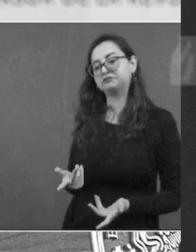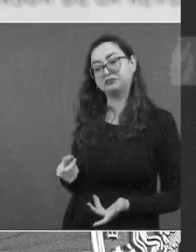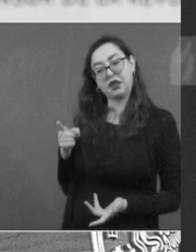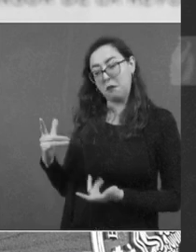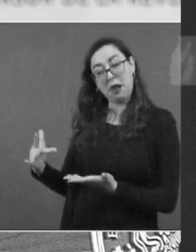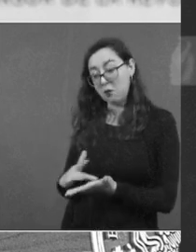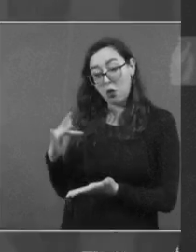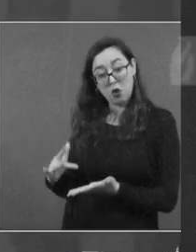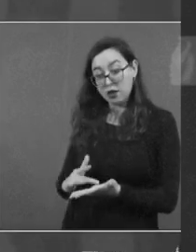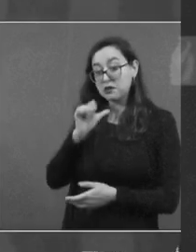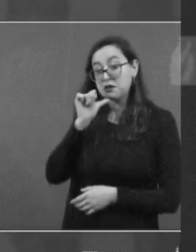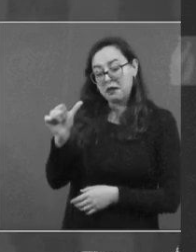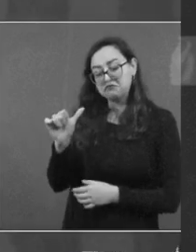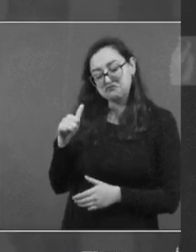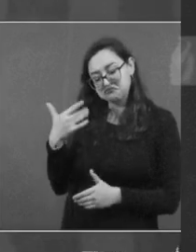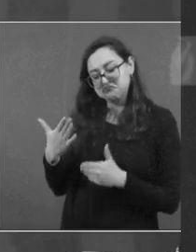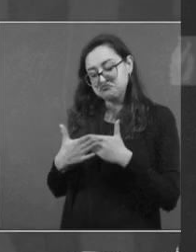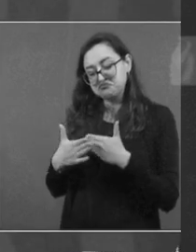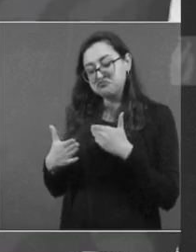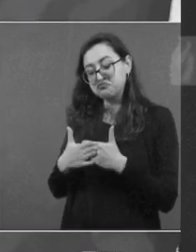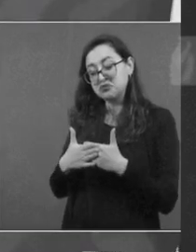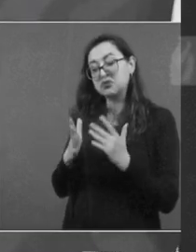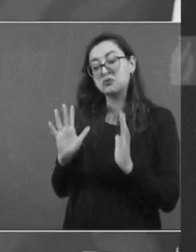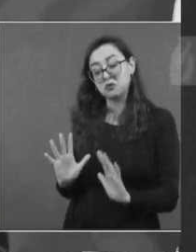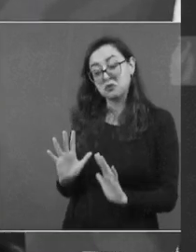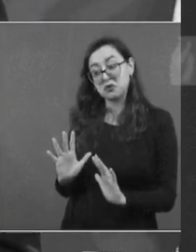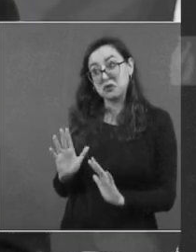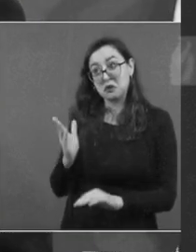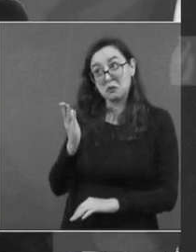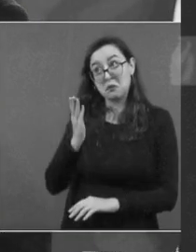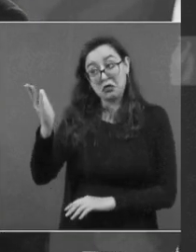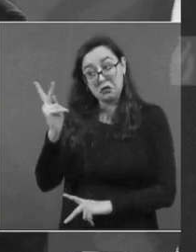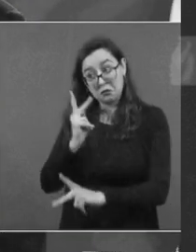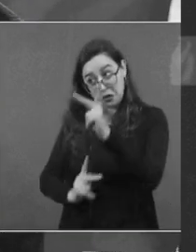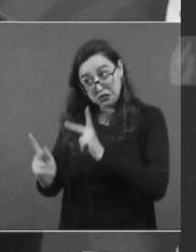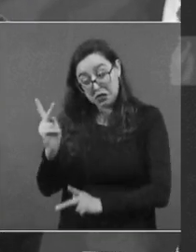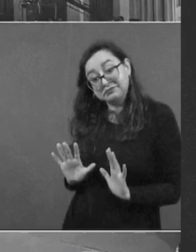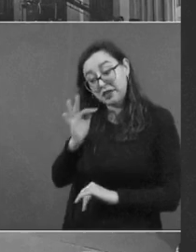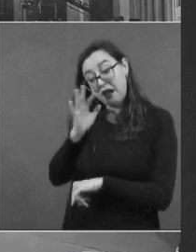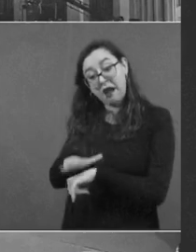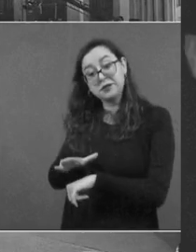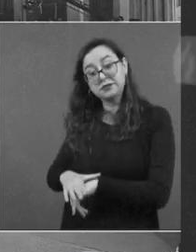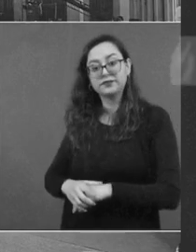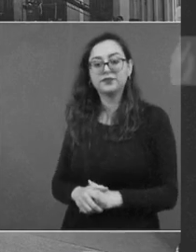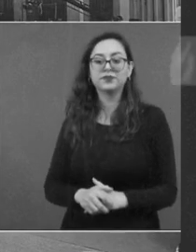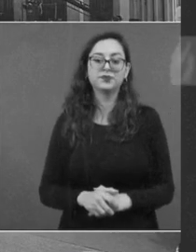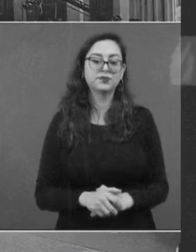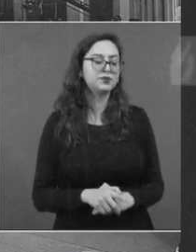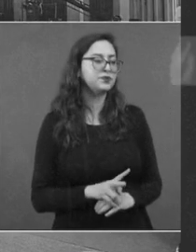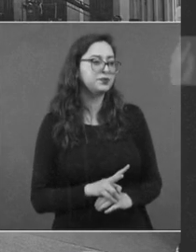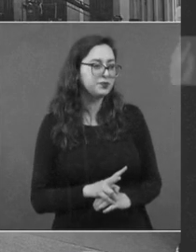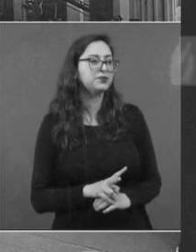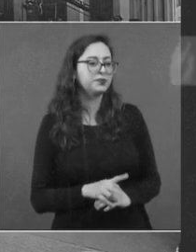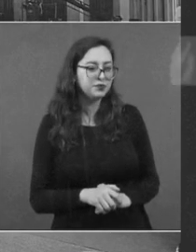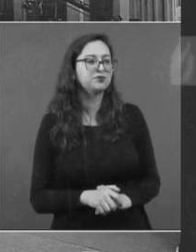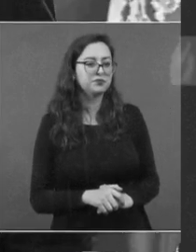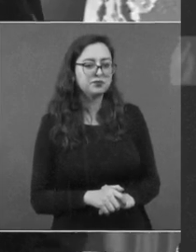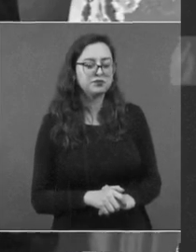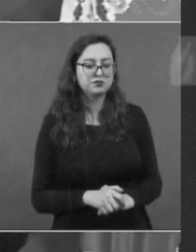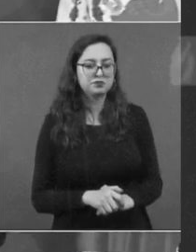apoyan, ustedes no va a haber autorización del techo de endeudamiento para la ciudad. Entonces pues ya nada más, lo único que